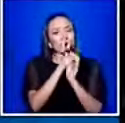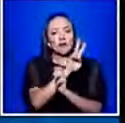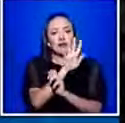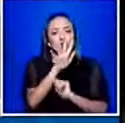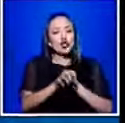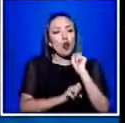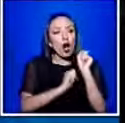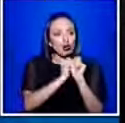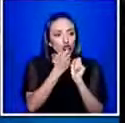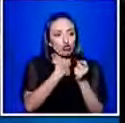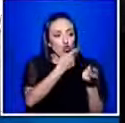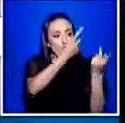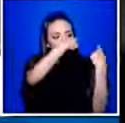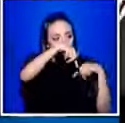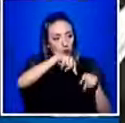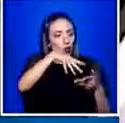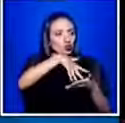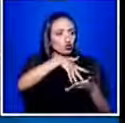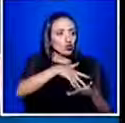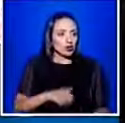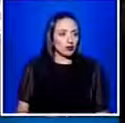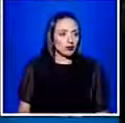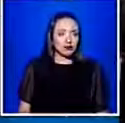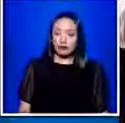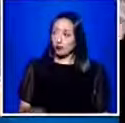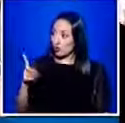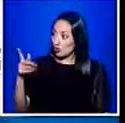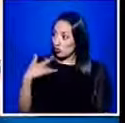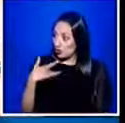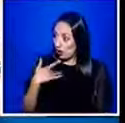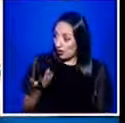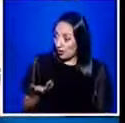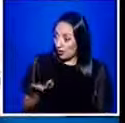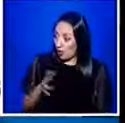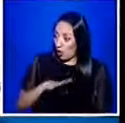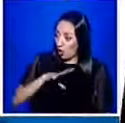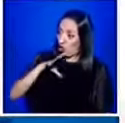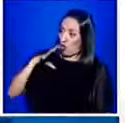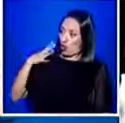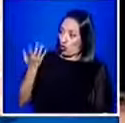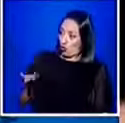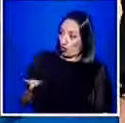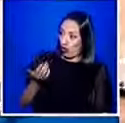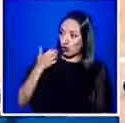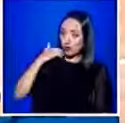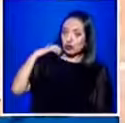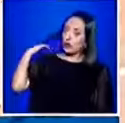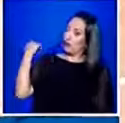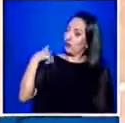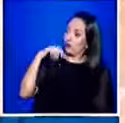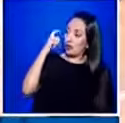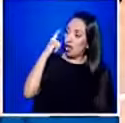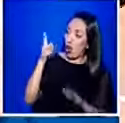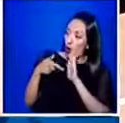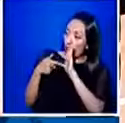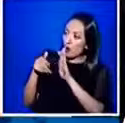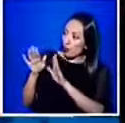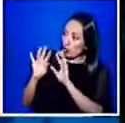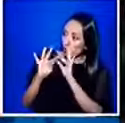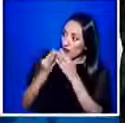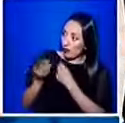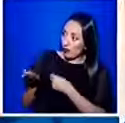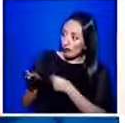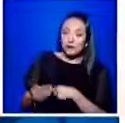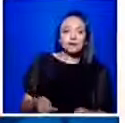25 años. Ya, y esto me imagino le llena de orgullo, y más que todo, servir como ejemplo dentro de su familia.